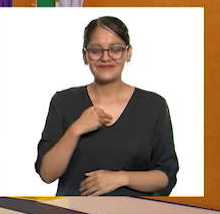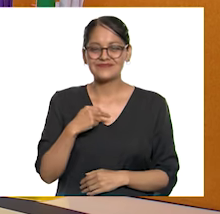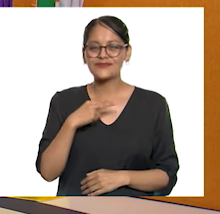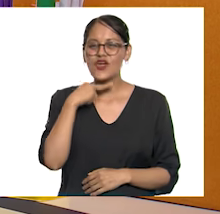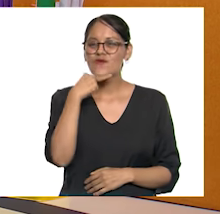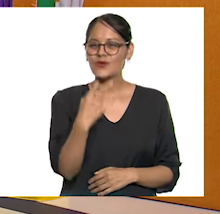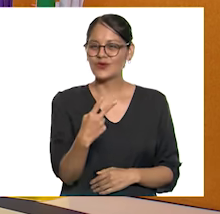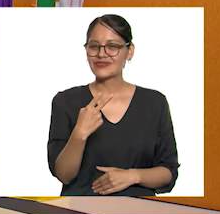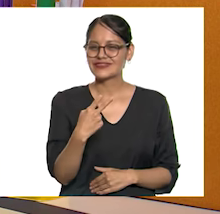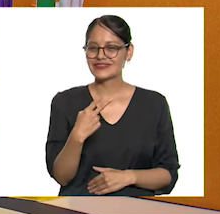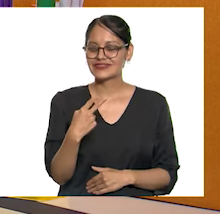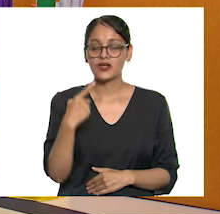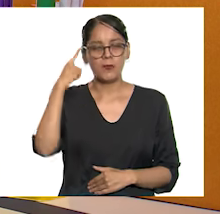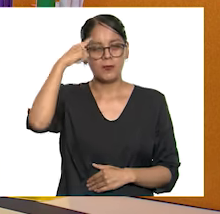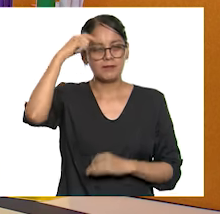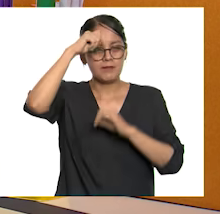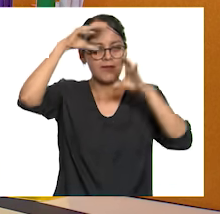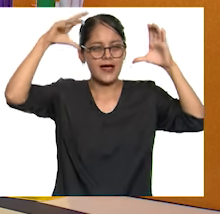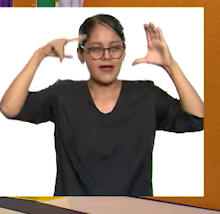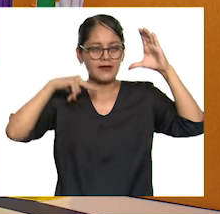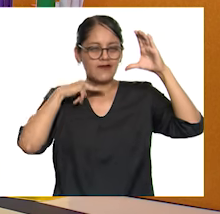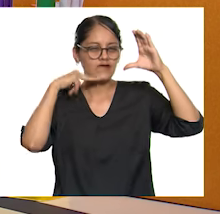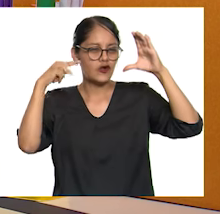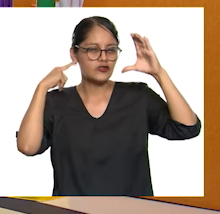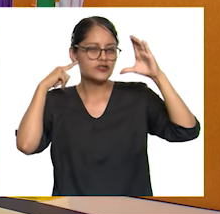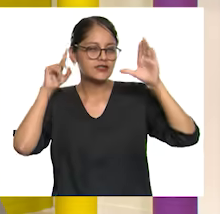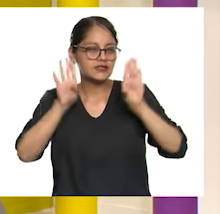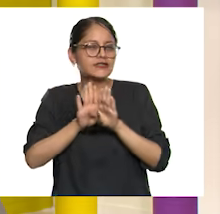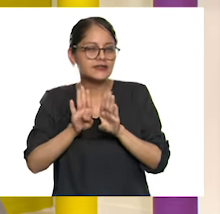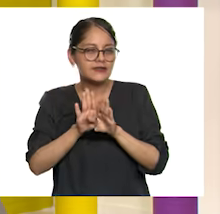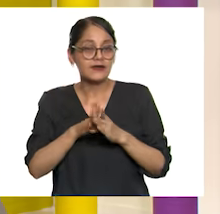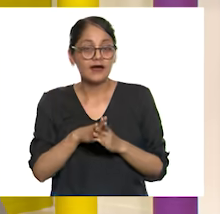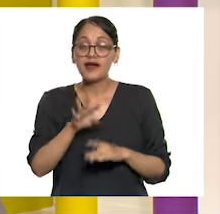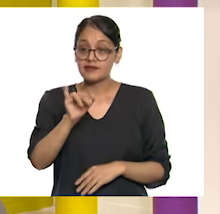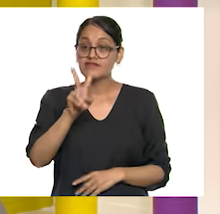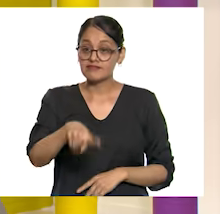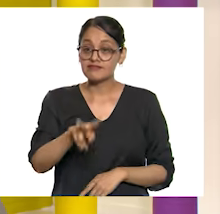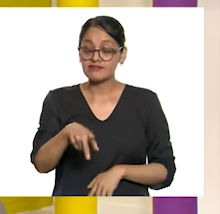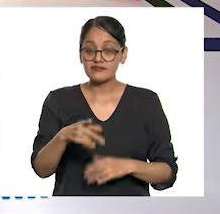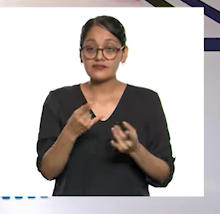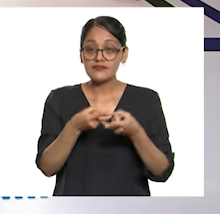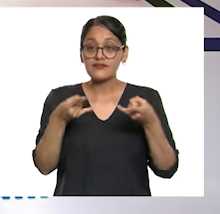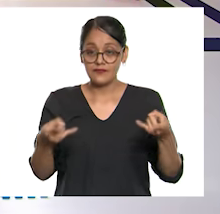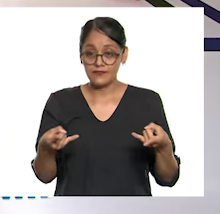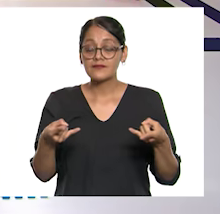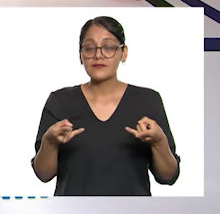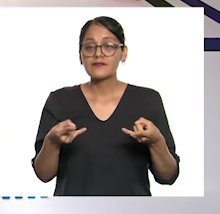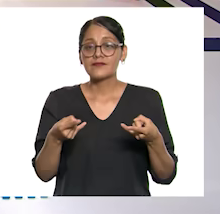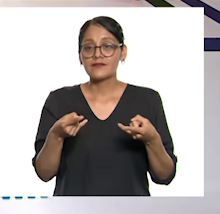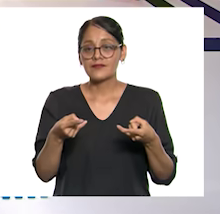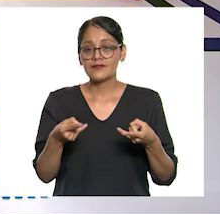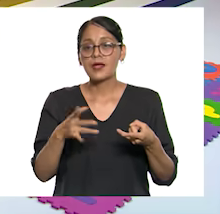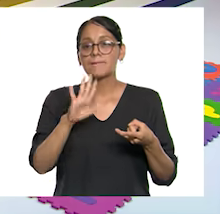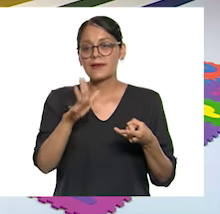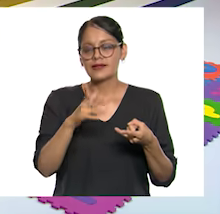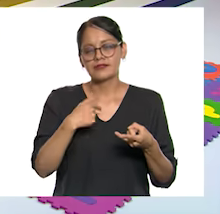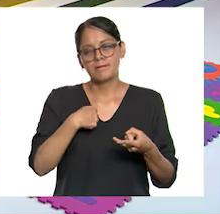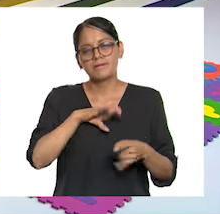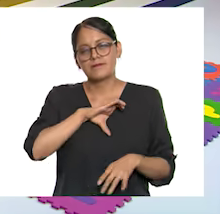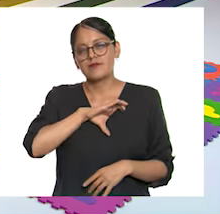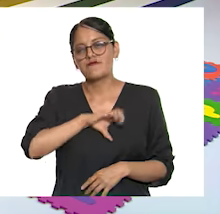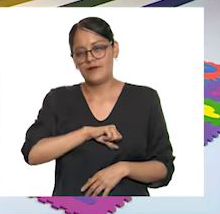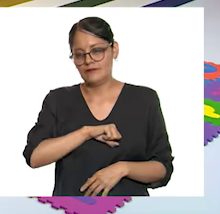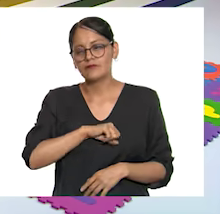una voz en su cabeza, a mí me pasa muy seguido, y quiero decirles que los cuentos son el subgénero de mis favoritos,